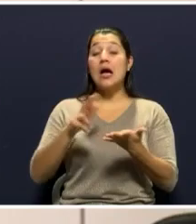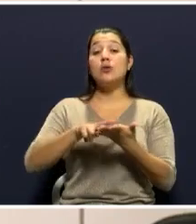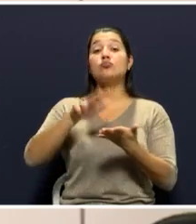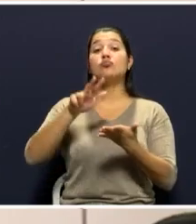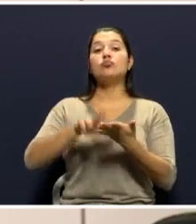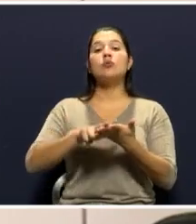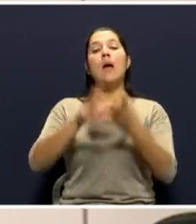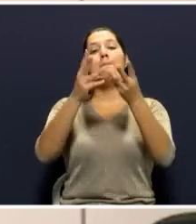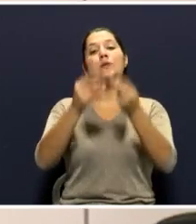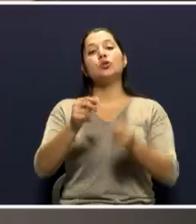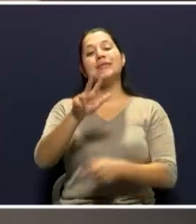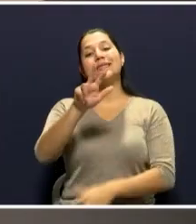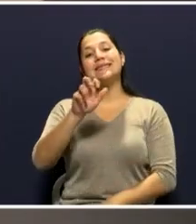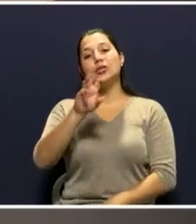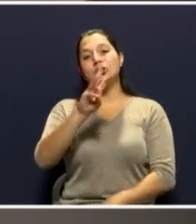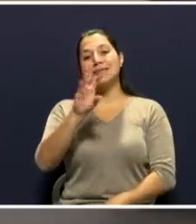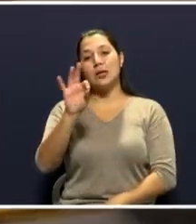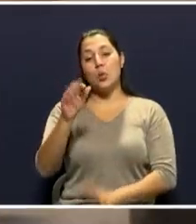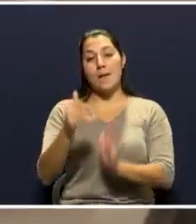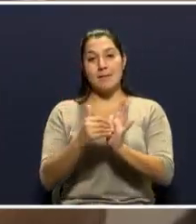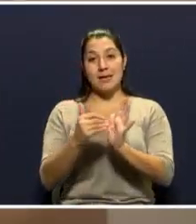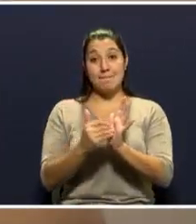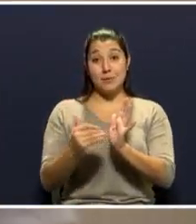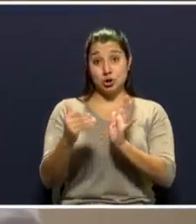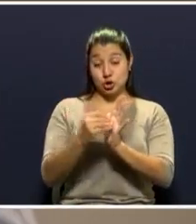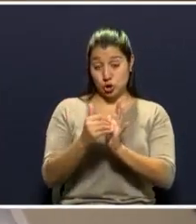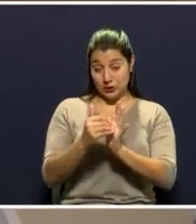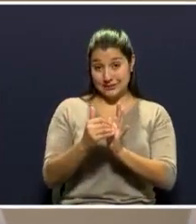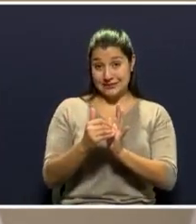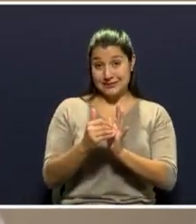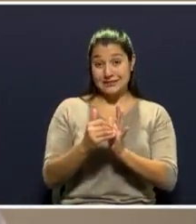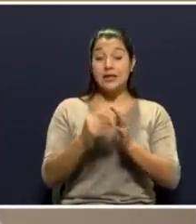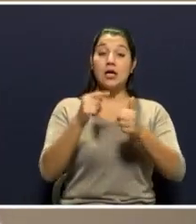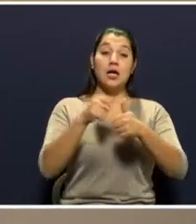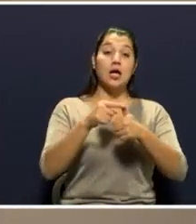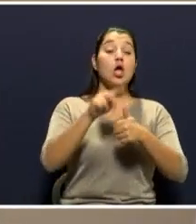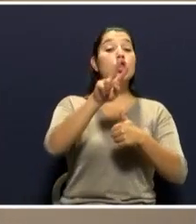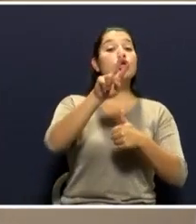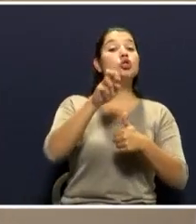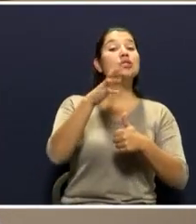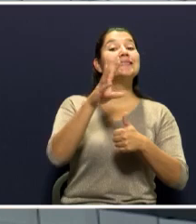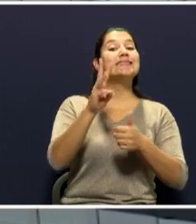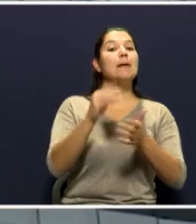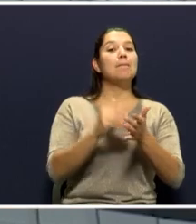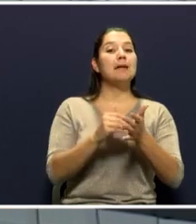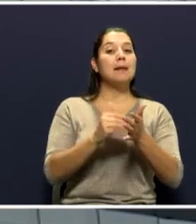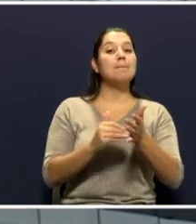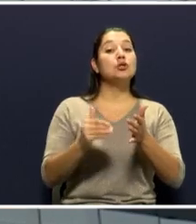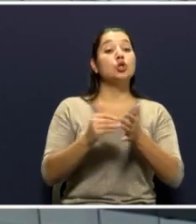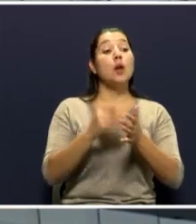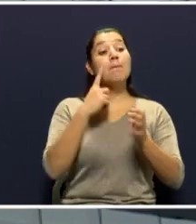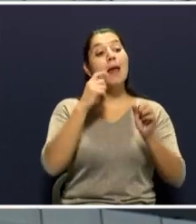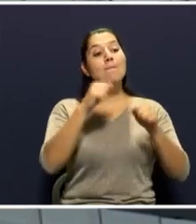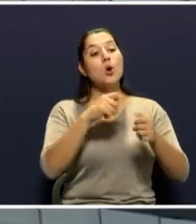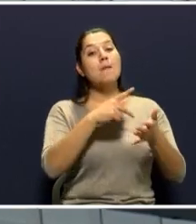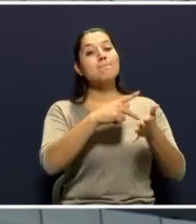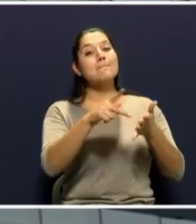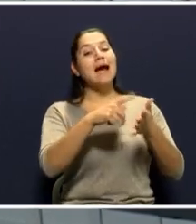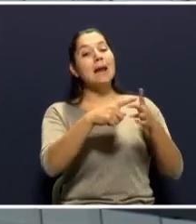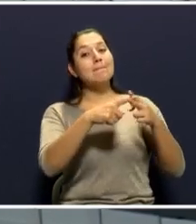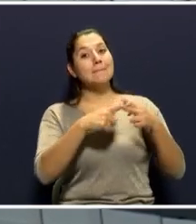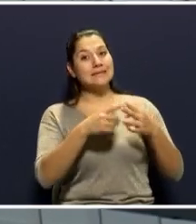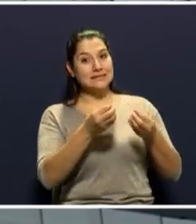369.000 millones en total, de los cuales saldrán 216.000 millones para pagar deuda